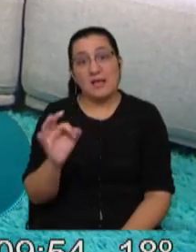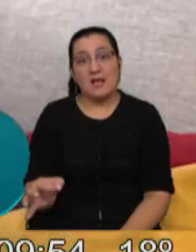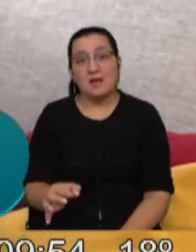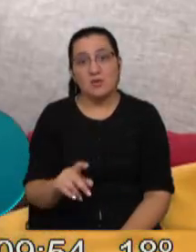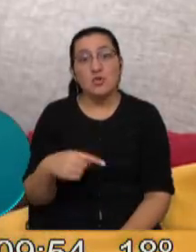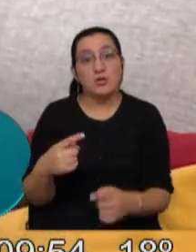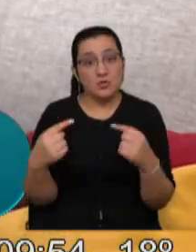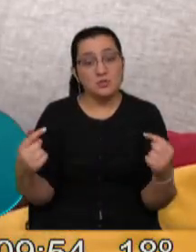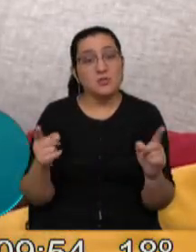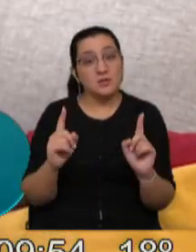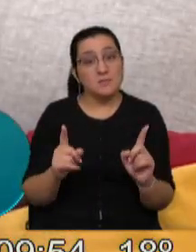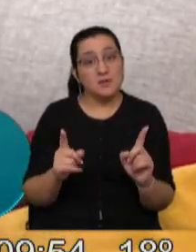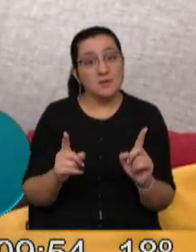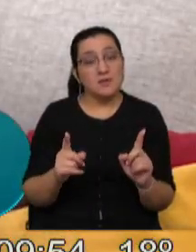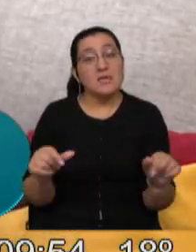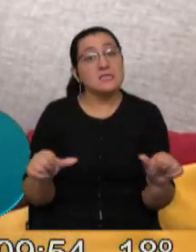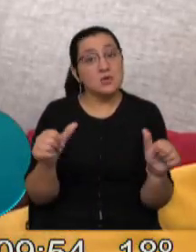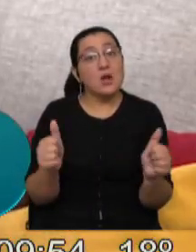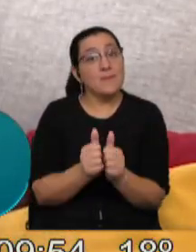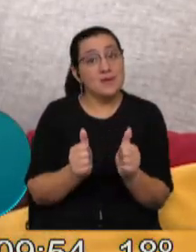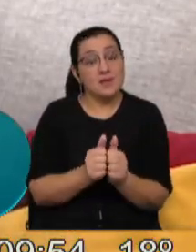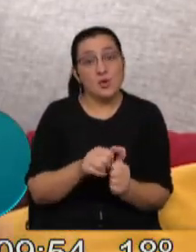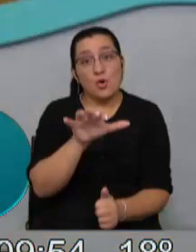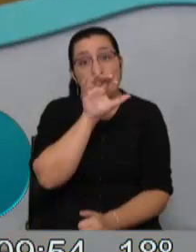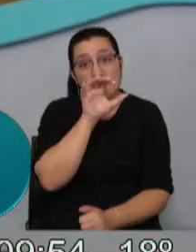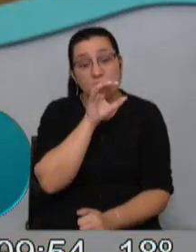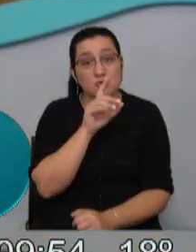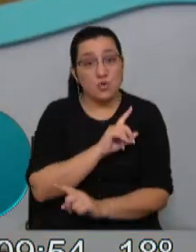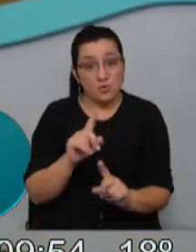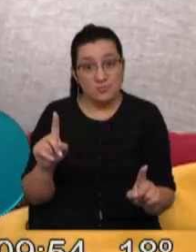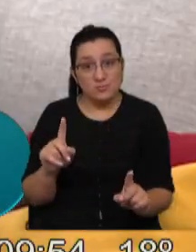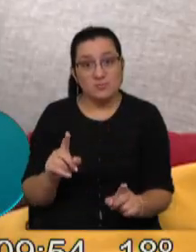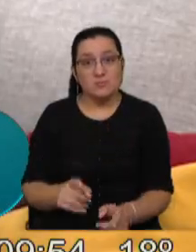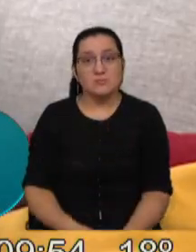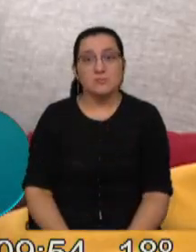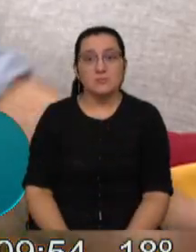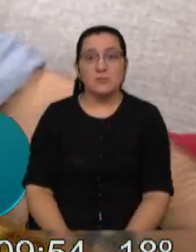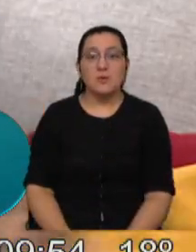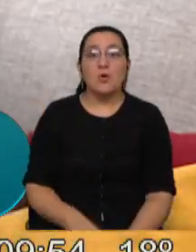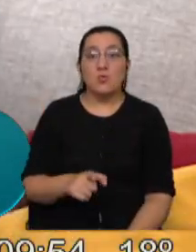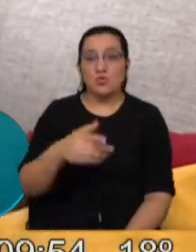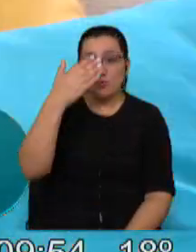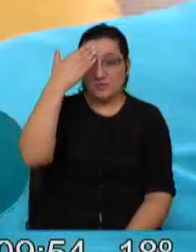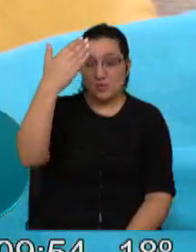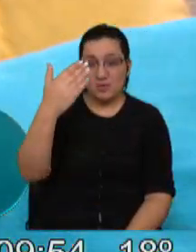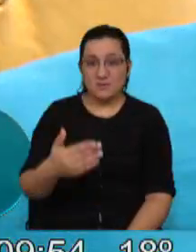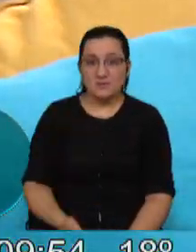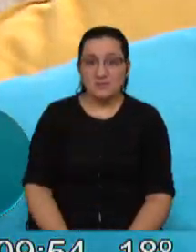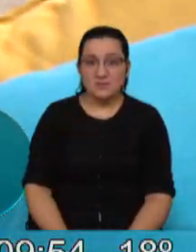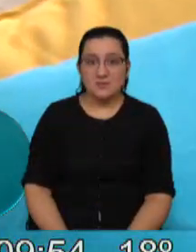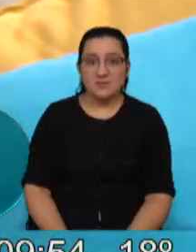otras cosas también que tenés que hacer con la pareja que seguramente con la mascota. Claro, no. Bueno, pero cuando vos lo saludas, salgá, sacame acá. Vení, no,